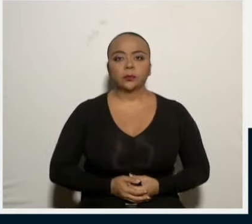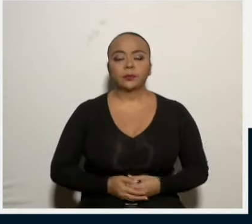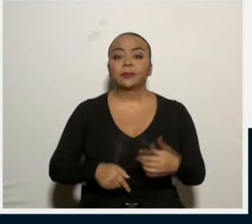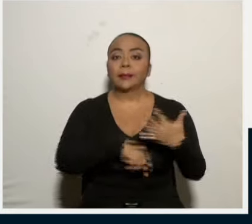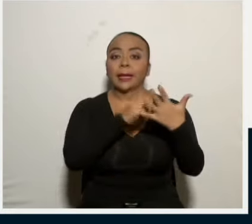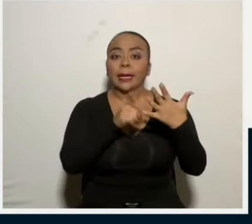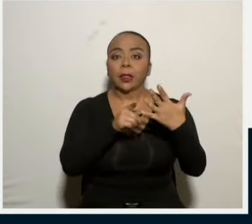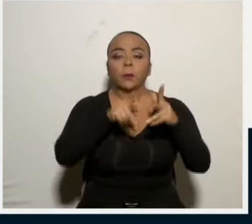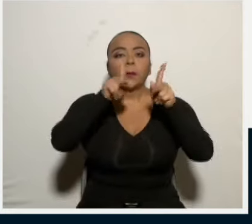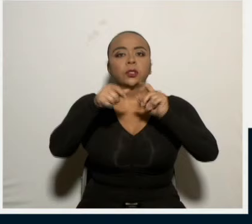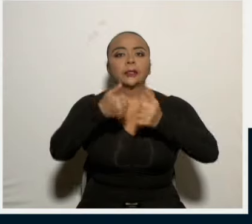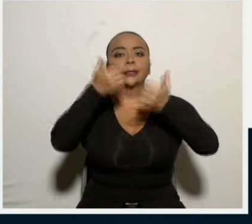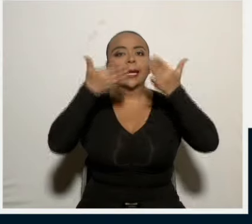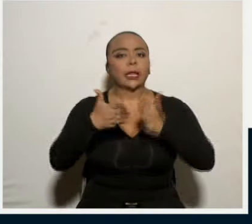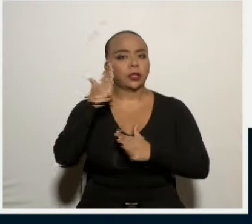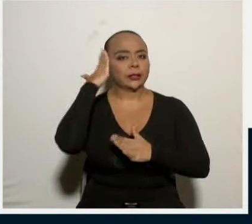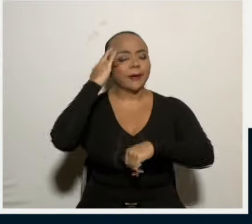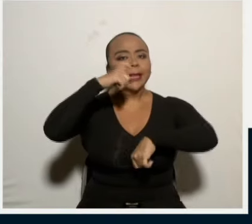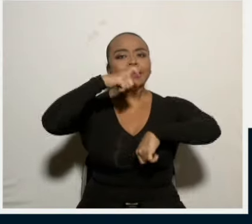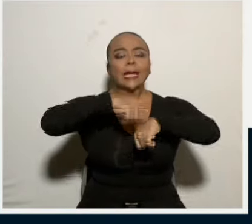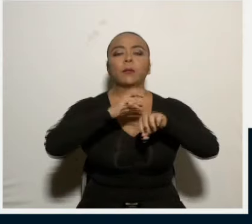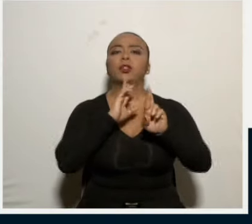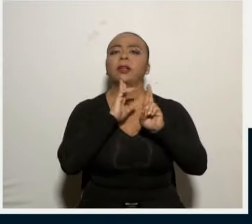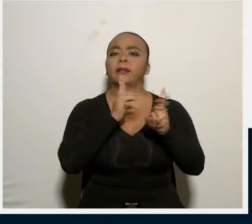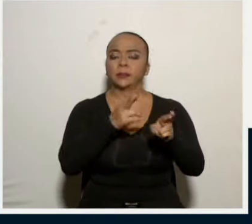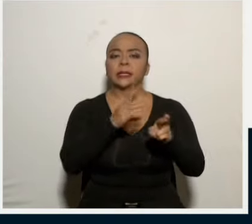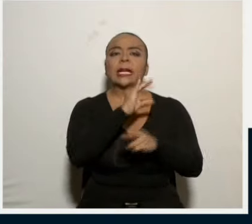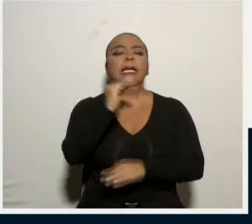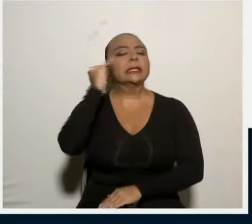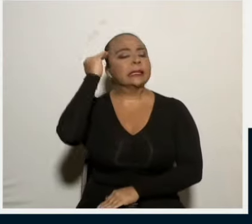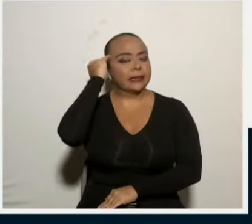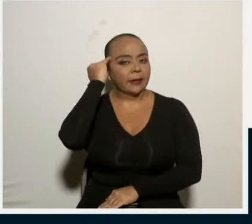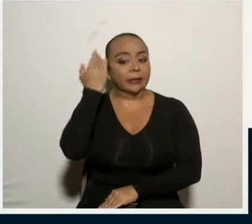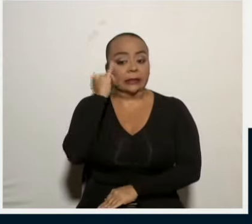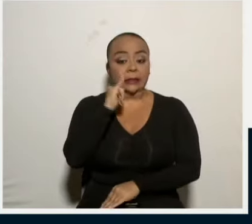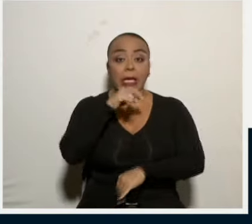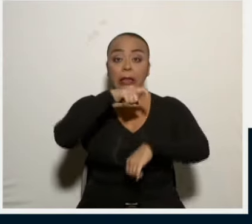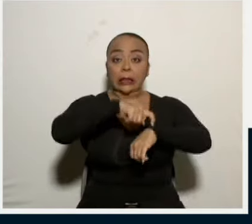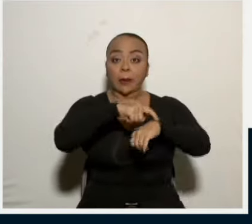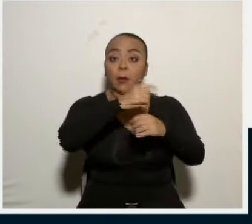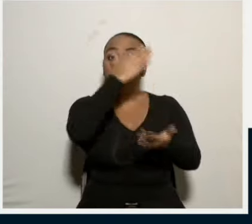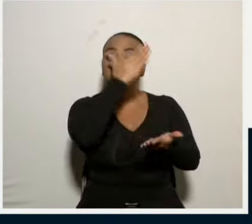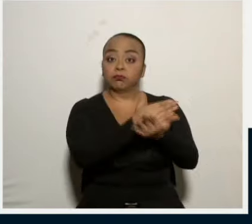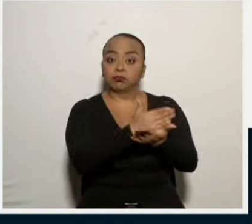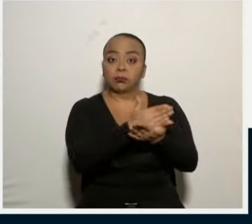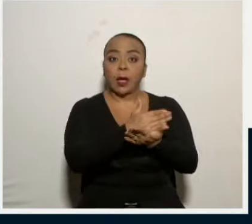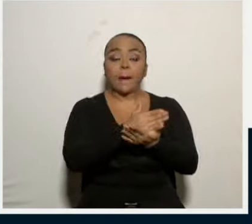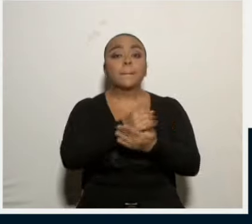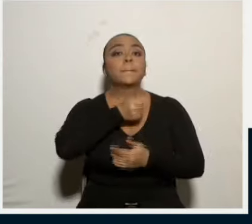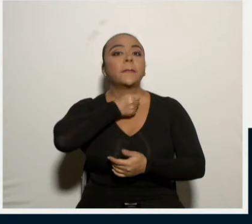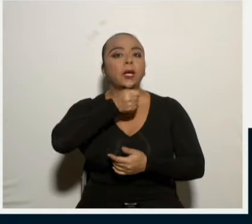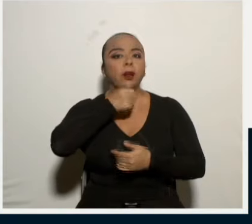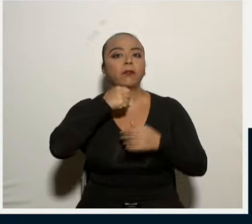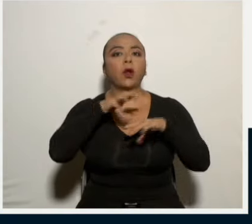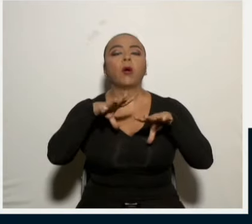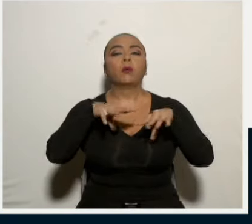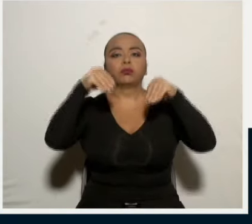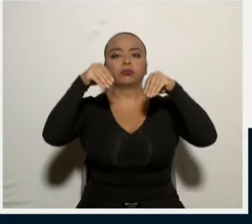Quinto, las personas candidatas conocen los tiempos de respuesta y saben que cuando estos se cumplen, el micrófono se va a